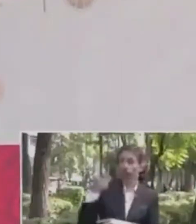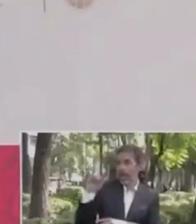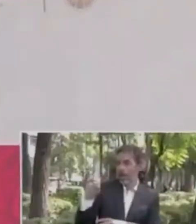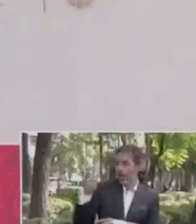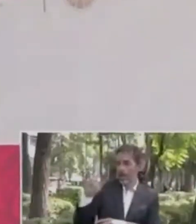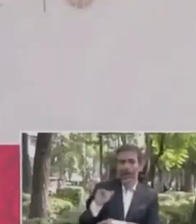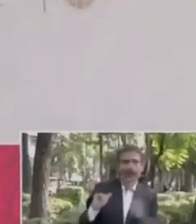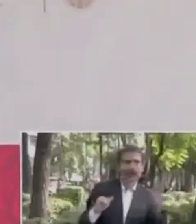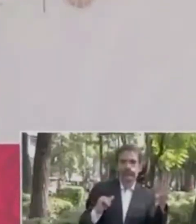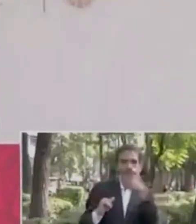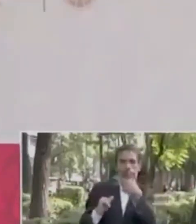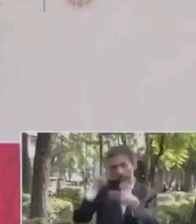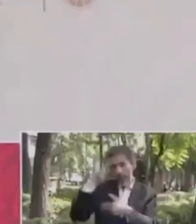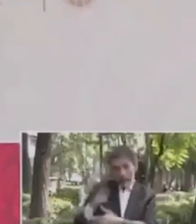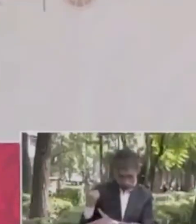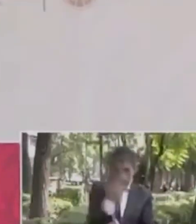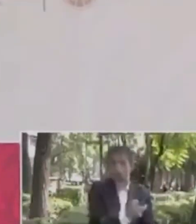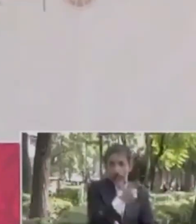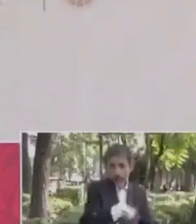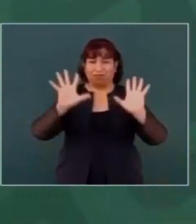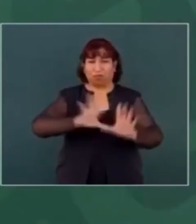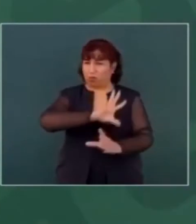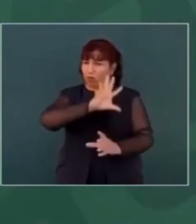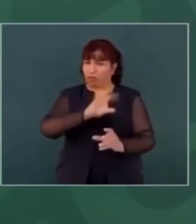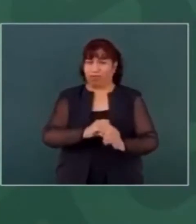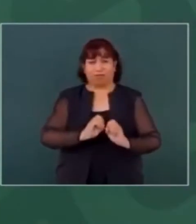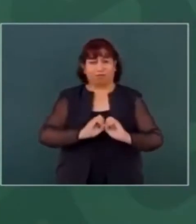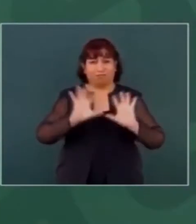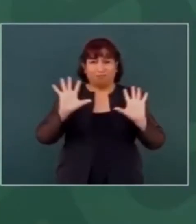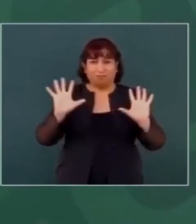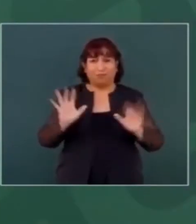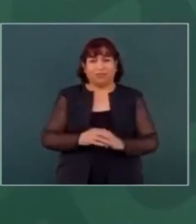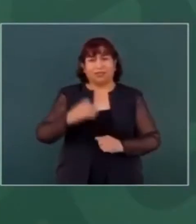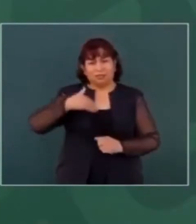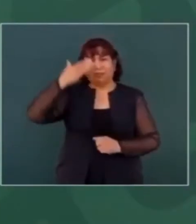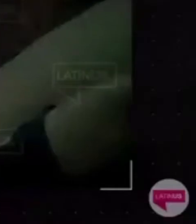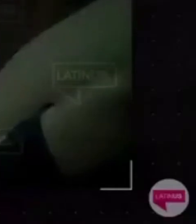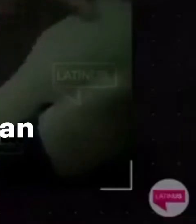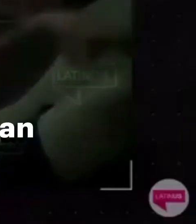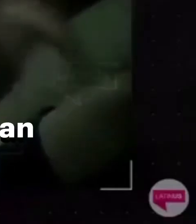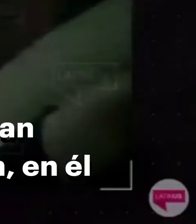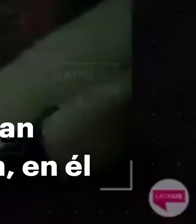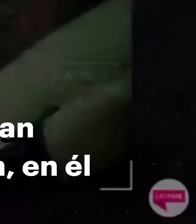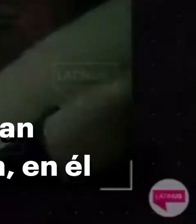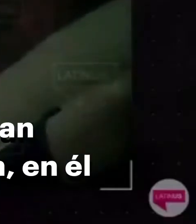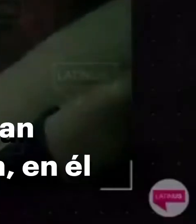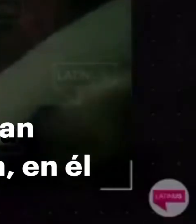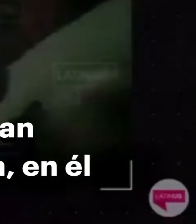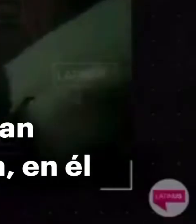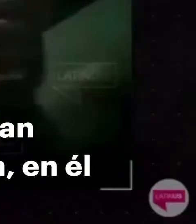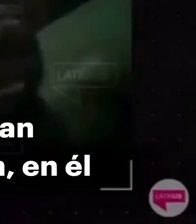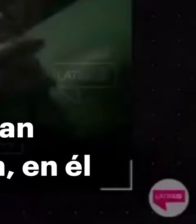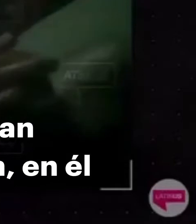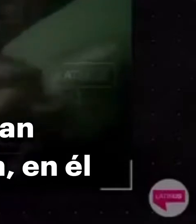pudieran comer en los campamentos y lucháramos por la independencia. Yo sabía de estos videos. ¿Desde cuándo? Desde hace